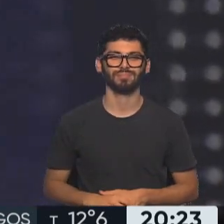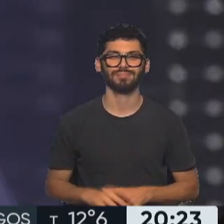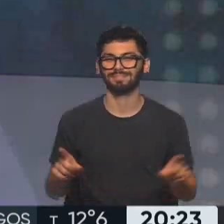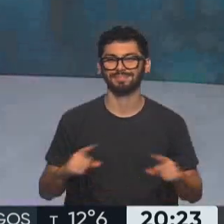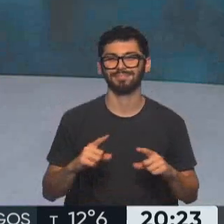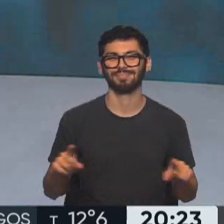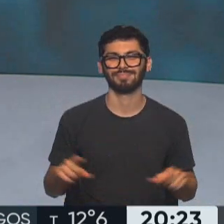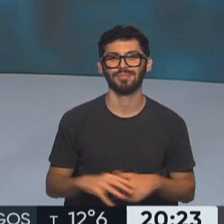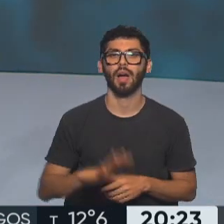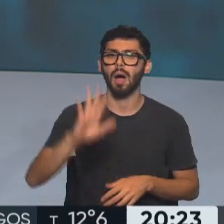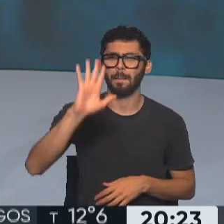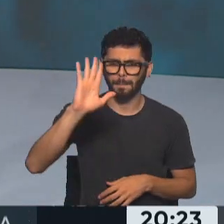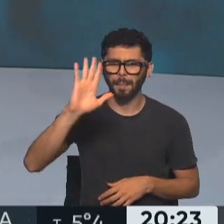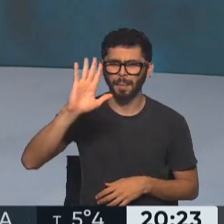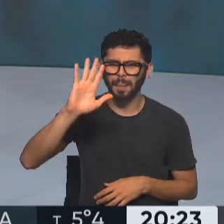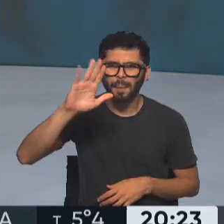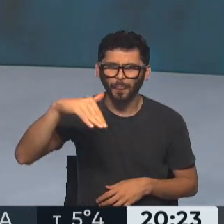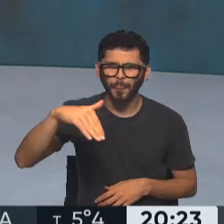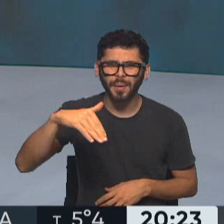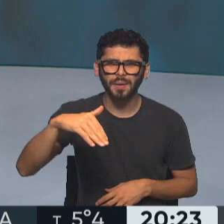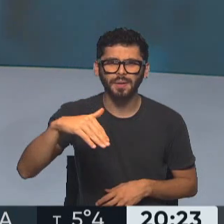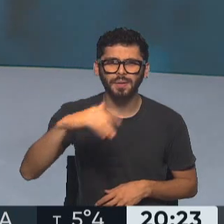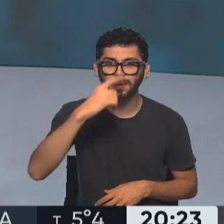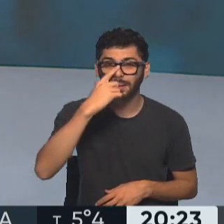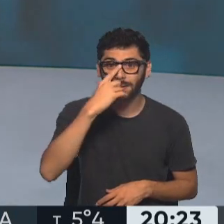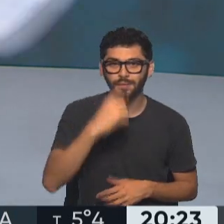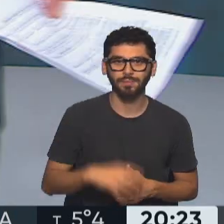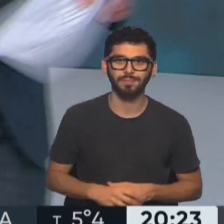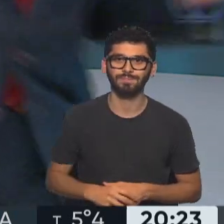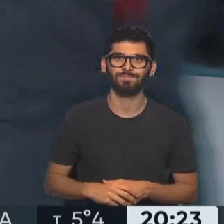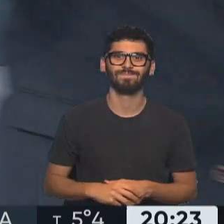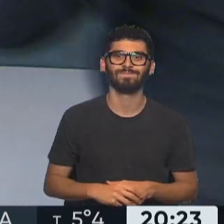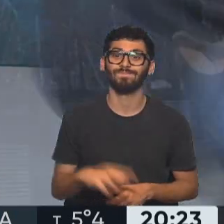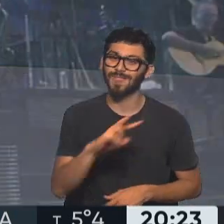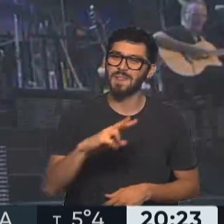del mar. Ahora vení, vení. Y entre esos tipos y yo hay algo personal.